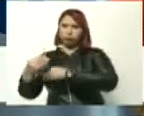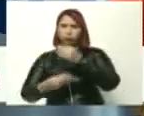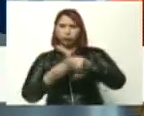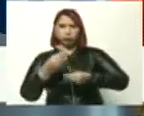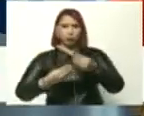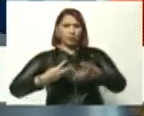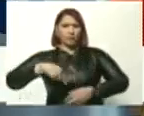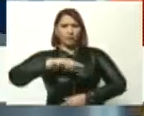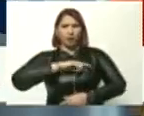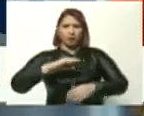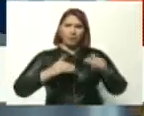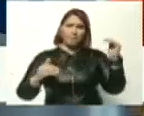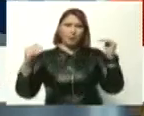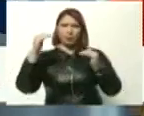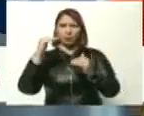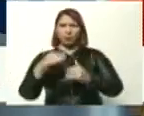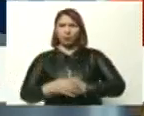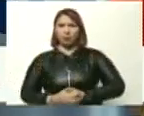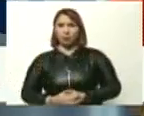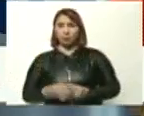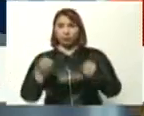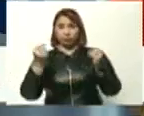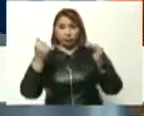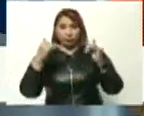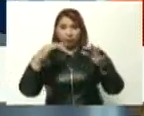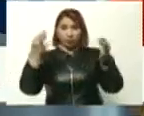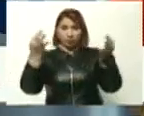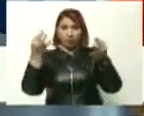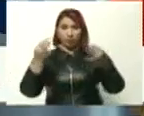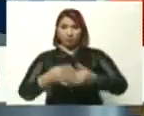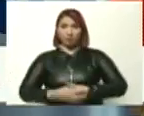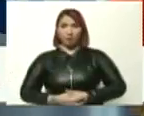falsamente mayor a la cantidad real,